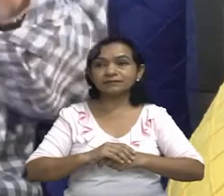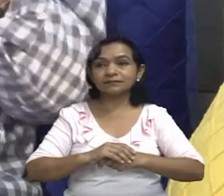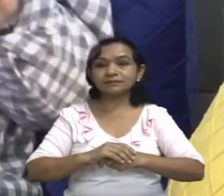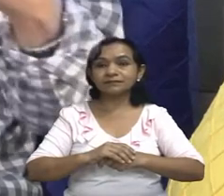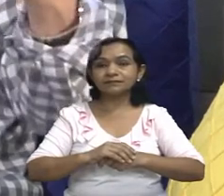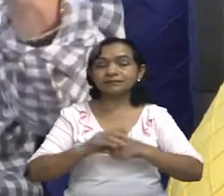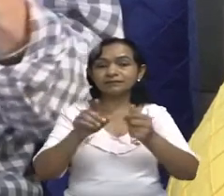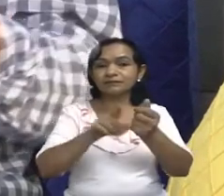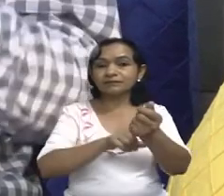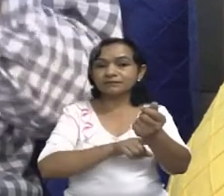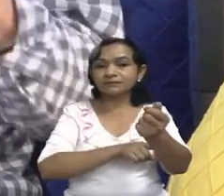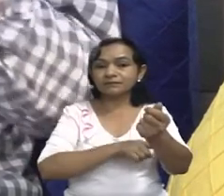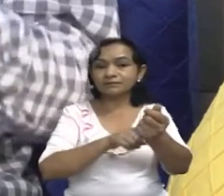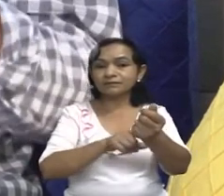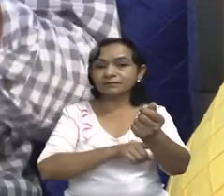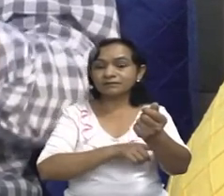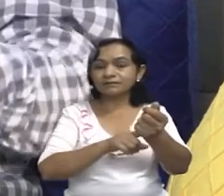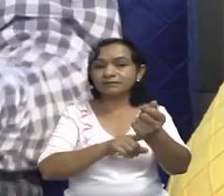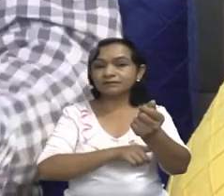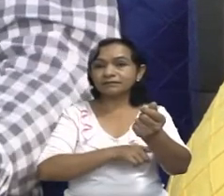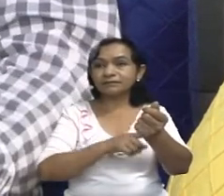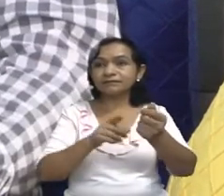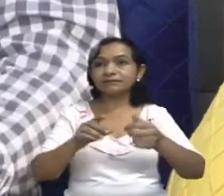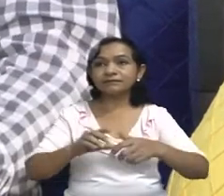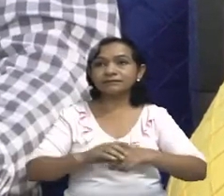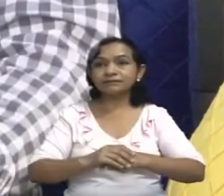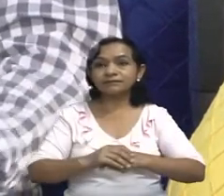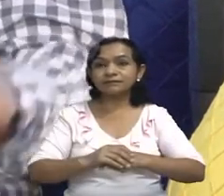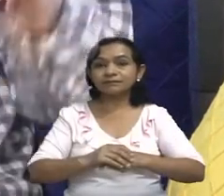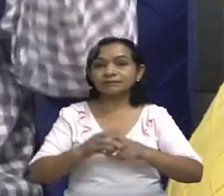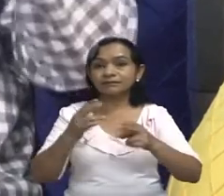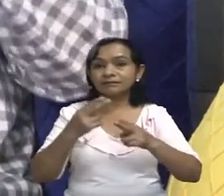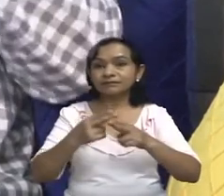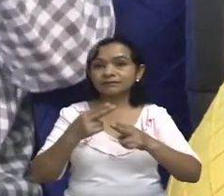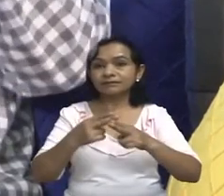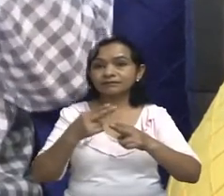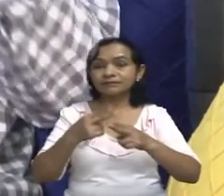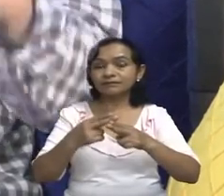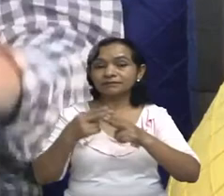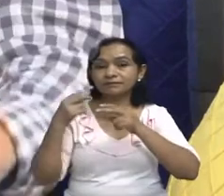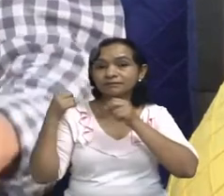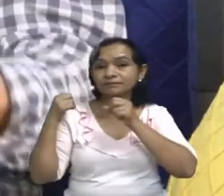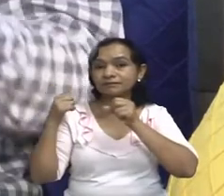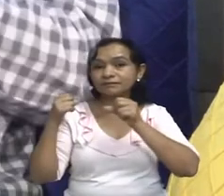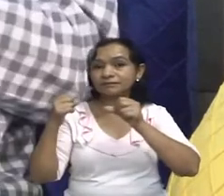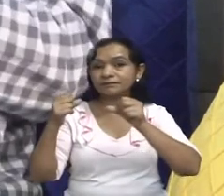el hermano René Núñez Telles, ¿verdad? Un hombre de una trayectoria